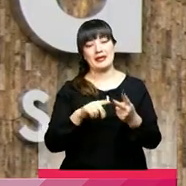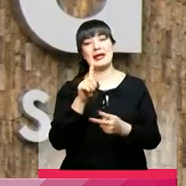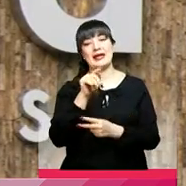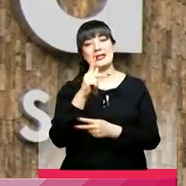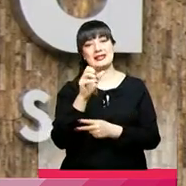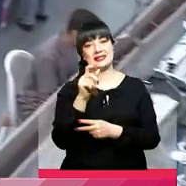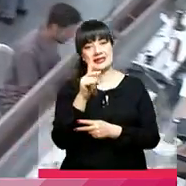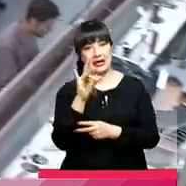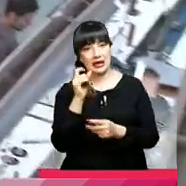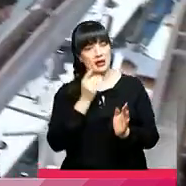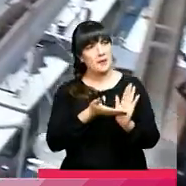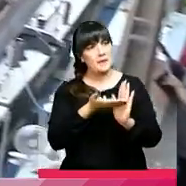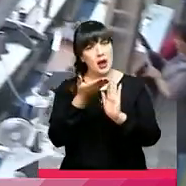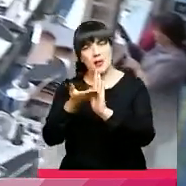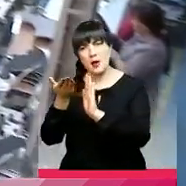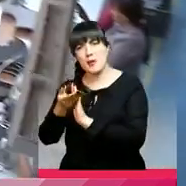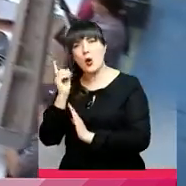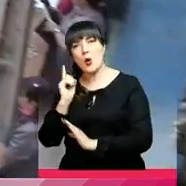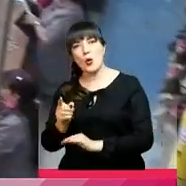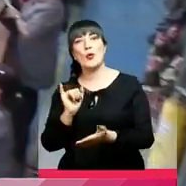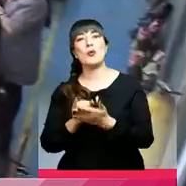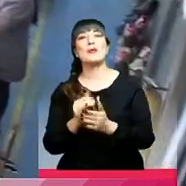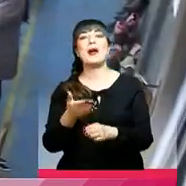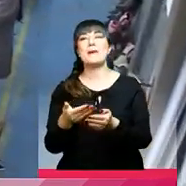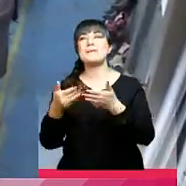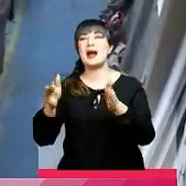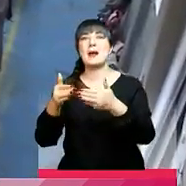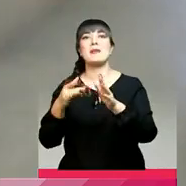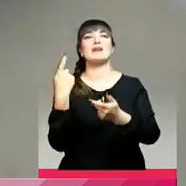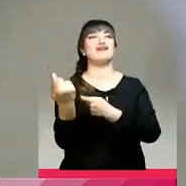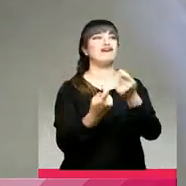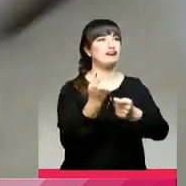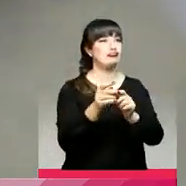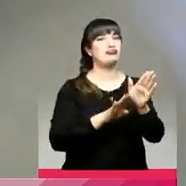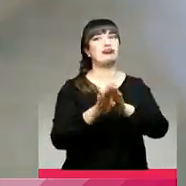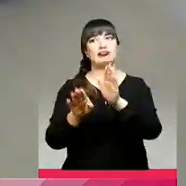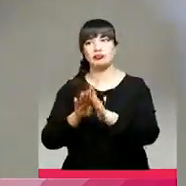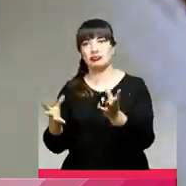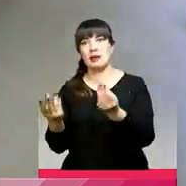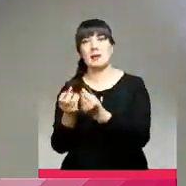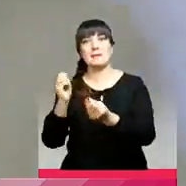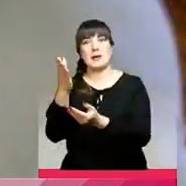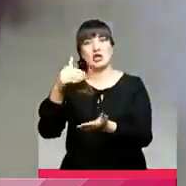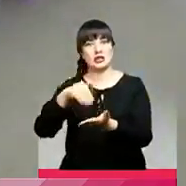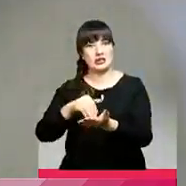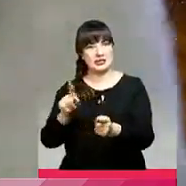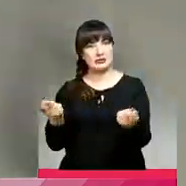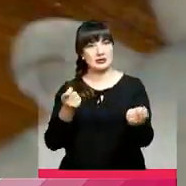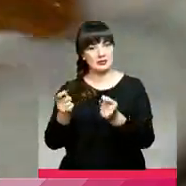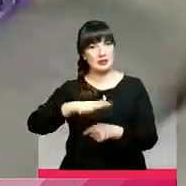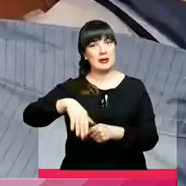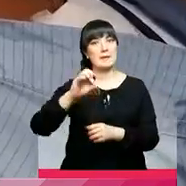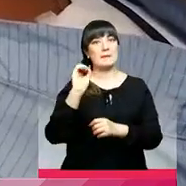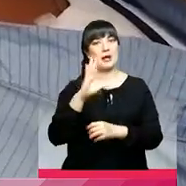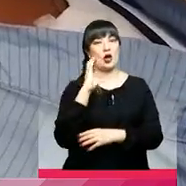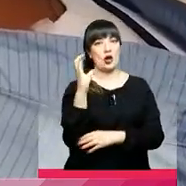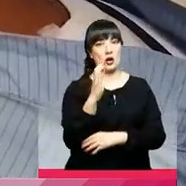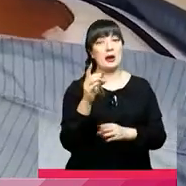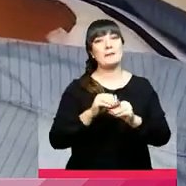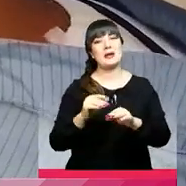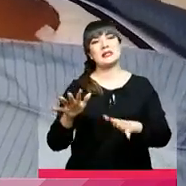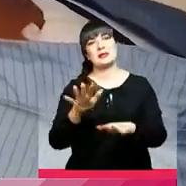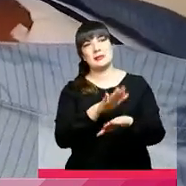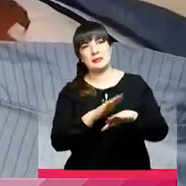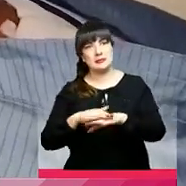se debe a factores como la reapertura de las economías, la medida del Banco Central y del gobierno colombiano. También calmó el nerviosismo en los mercados